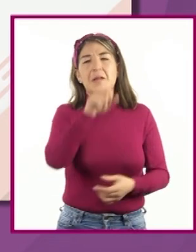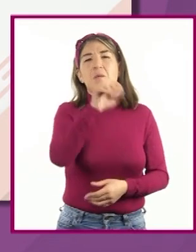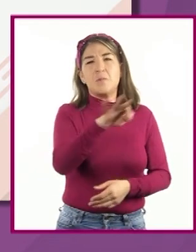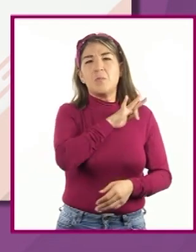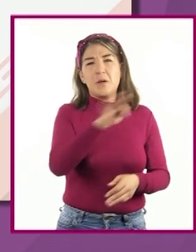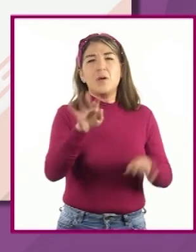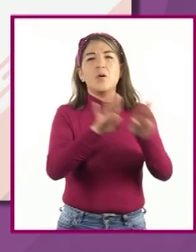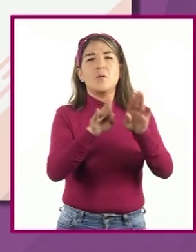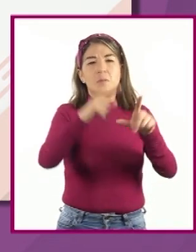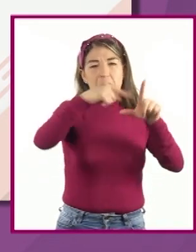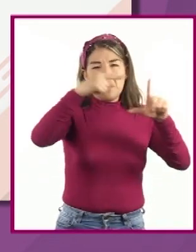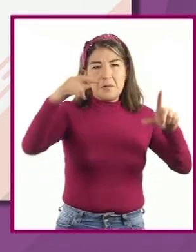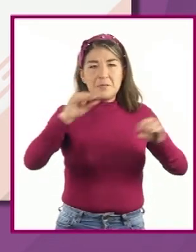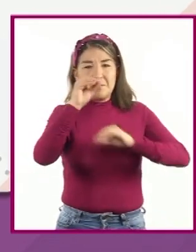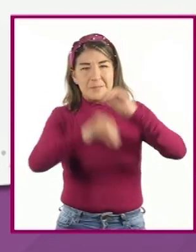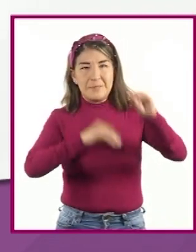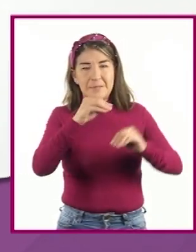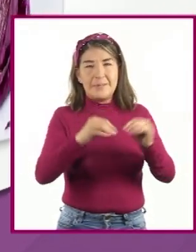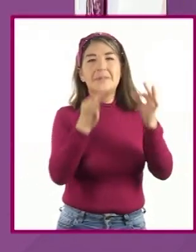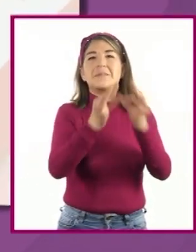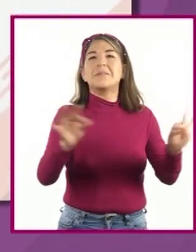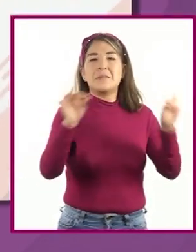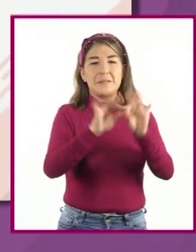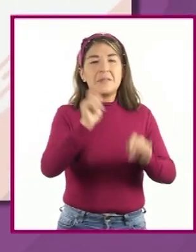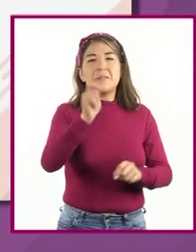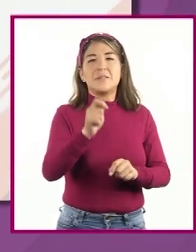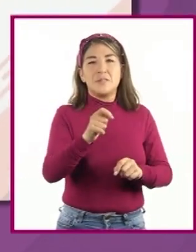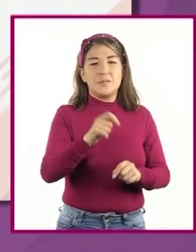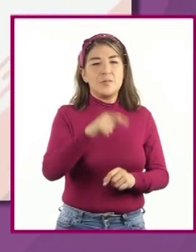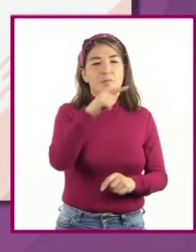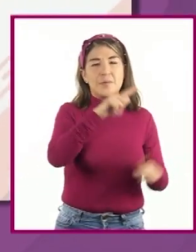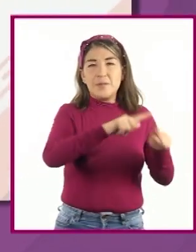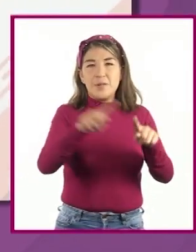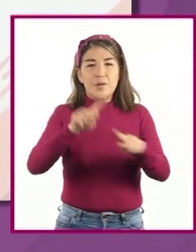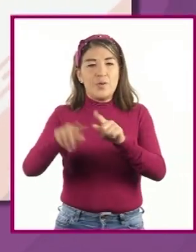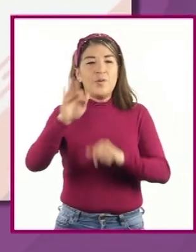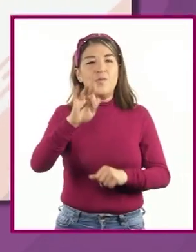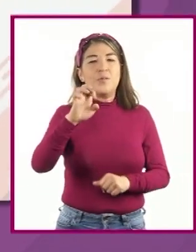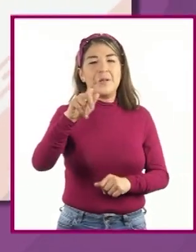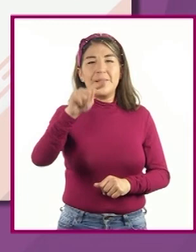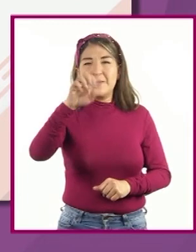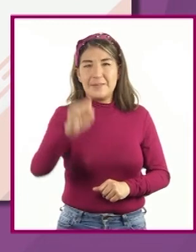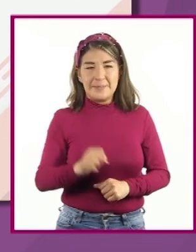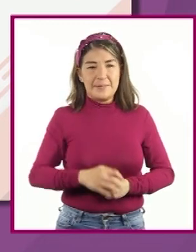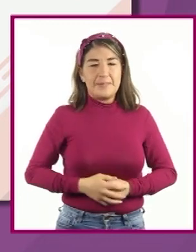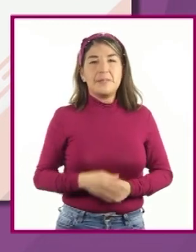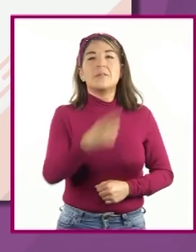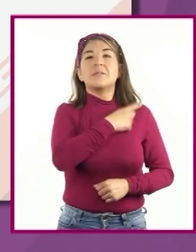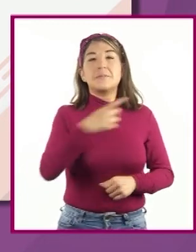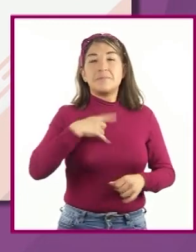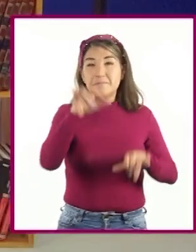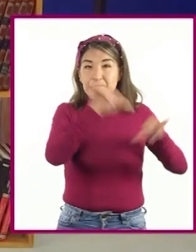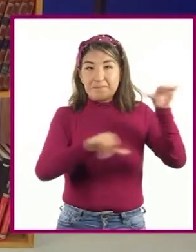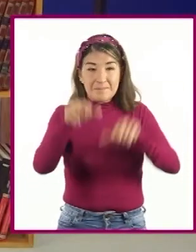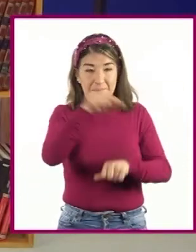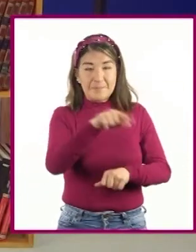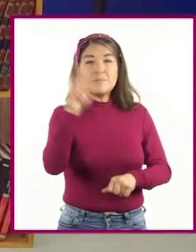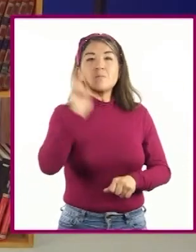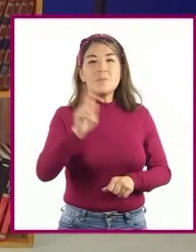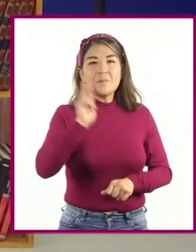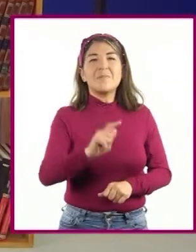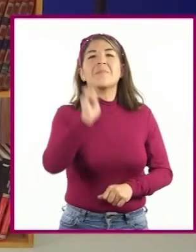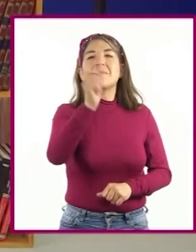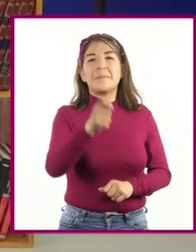ser gráficas y, muy importante, las fuentes. Permíteme comentar que el trabajo experimental es